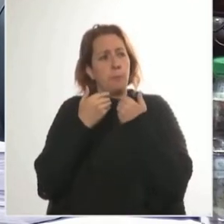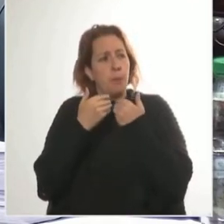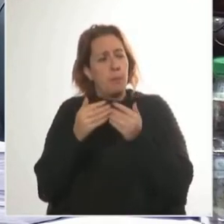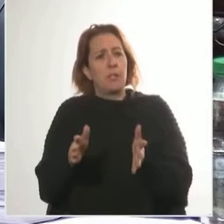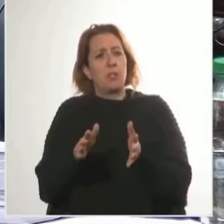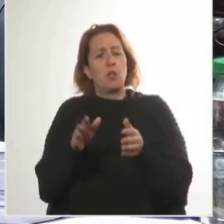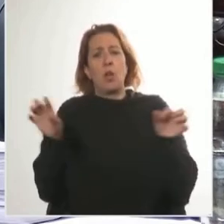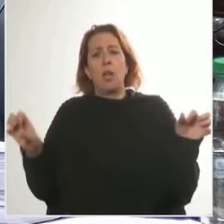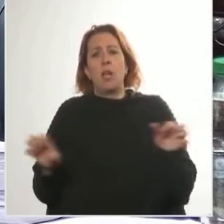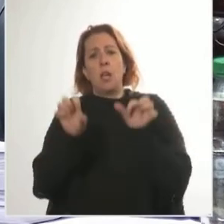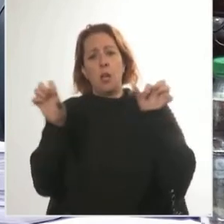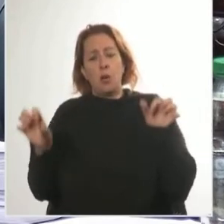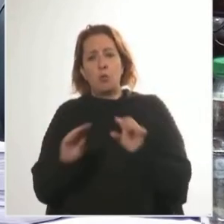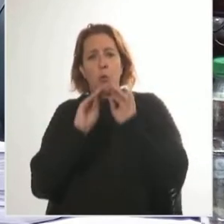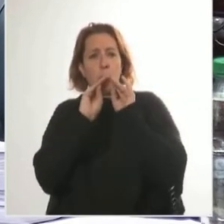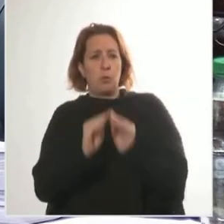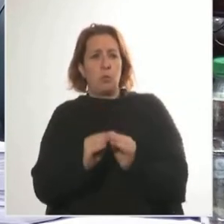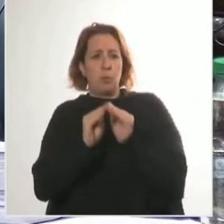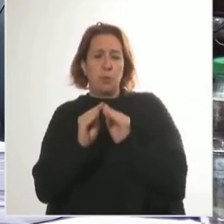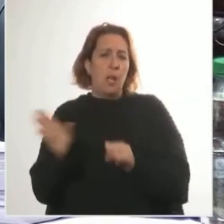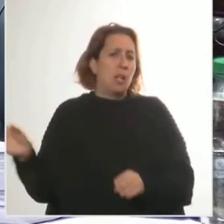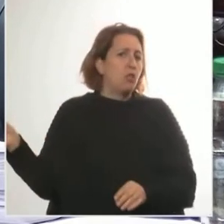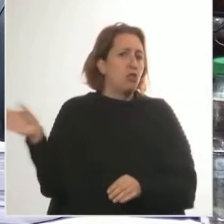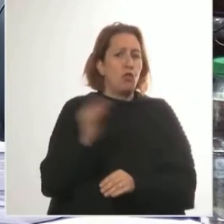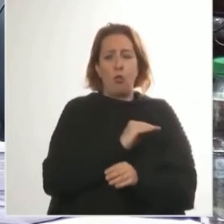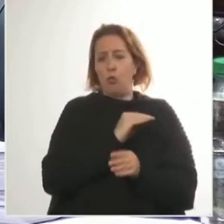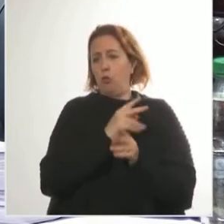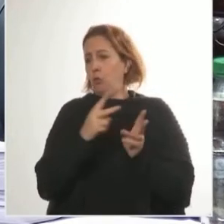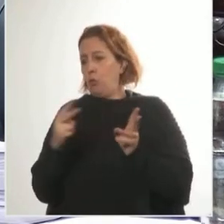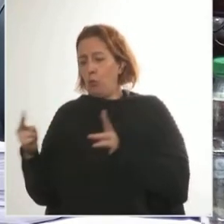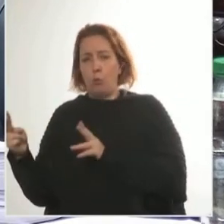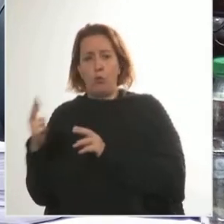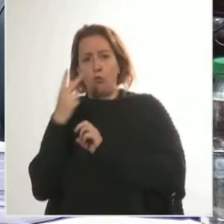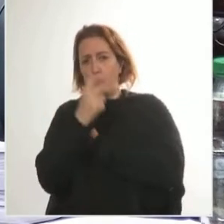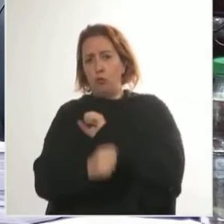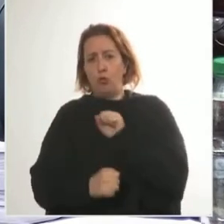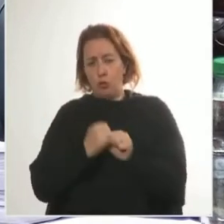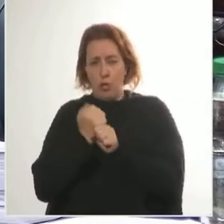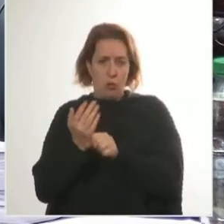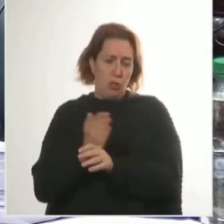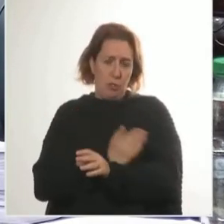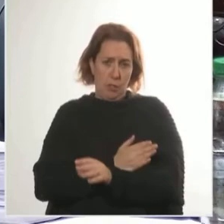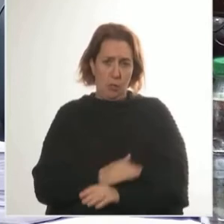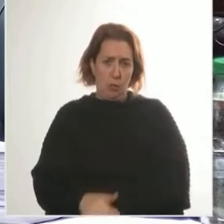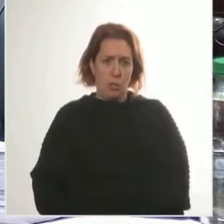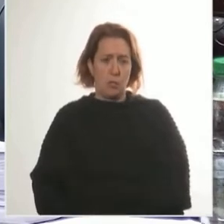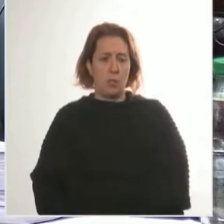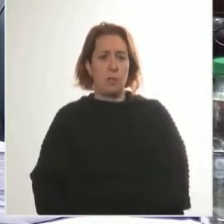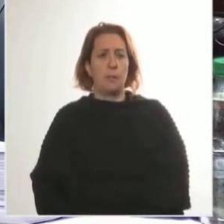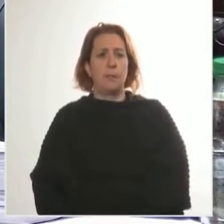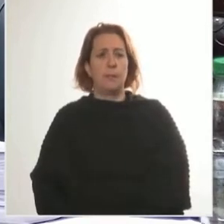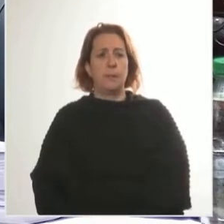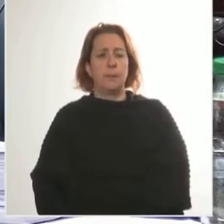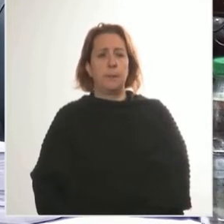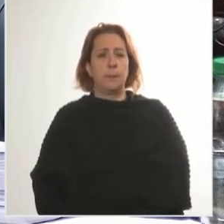ejecución presupuestal en todos estos rubros en los 2 años anteriores.